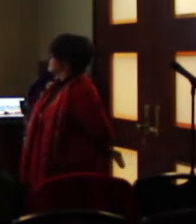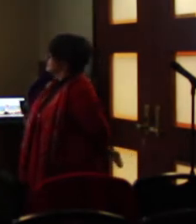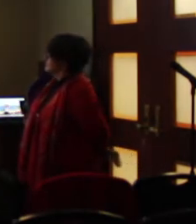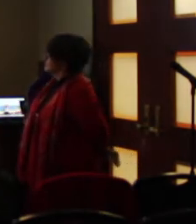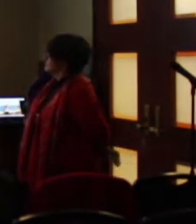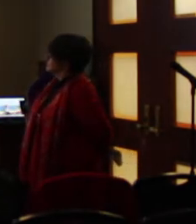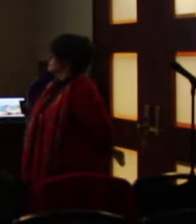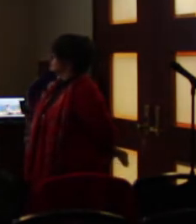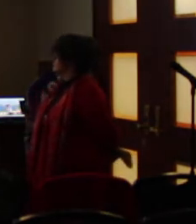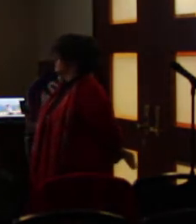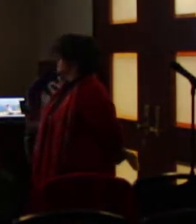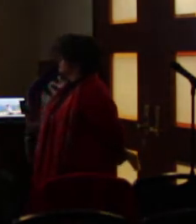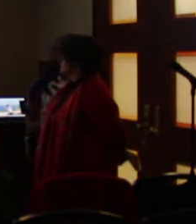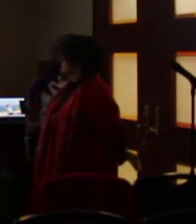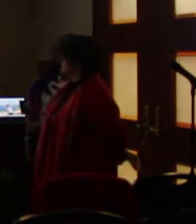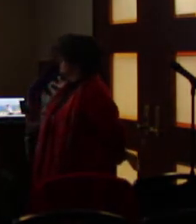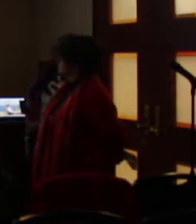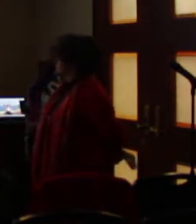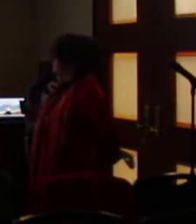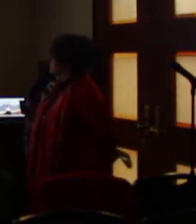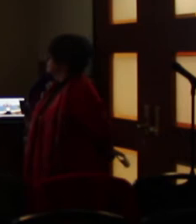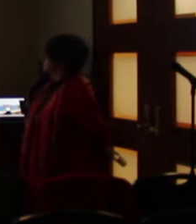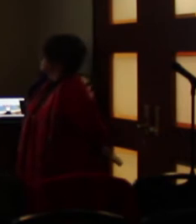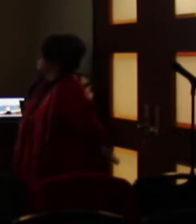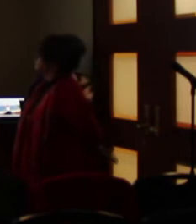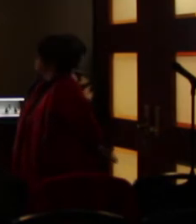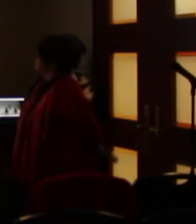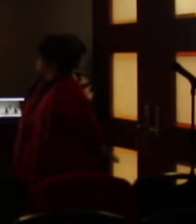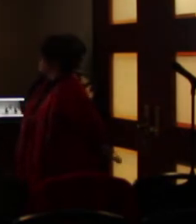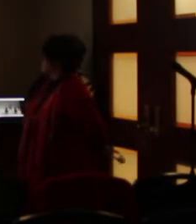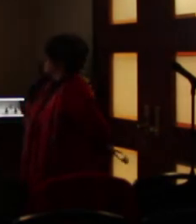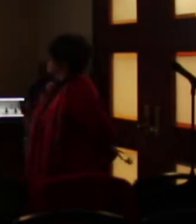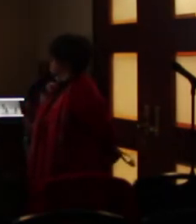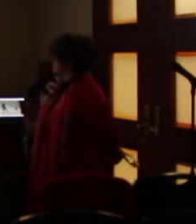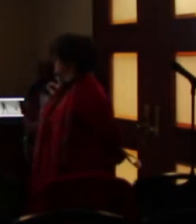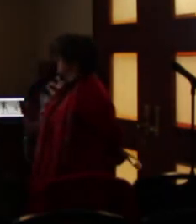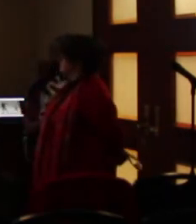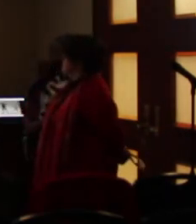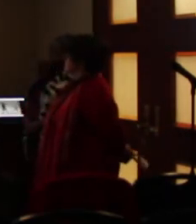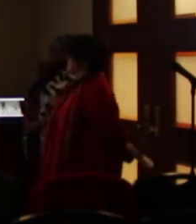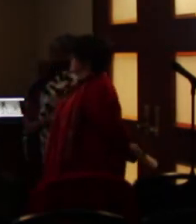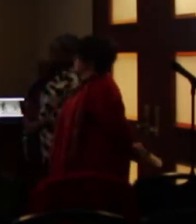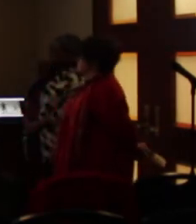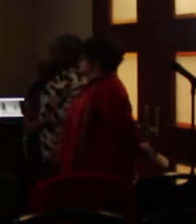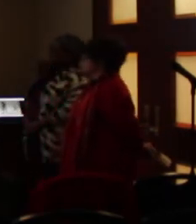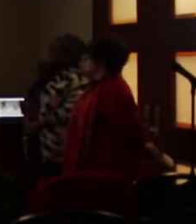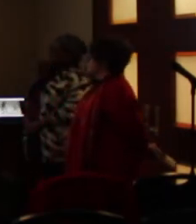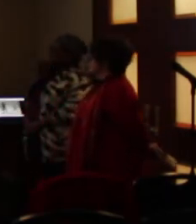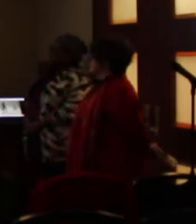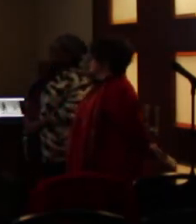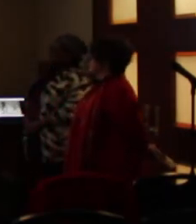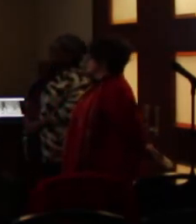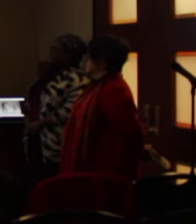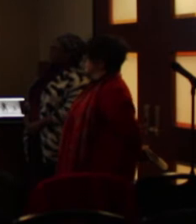oh, moro, moro yena. Pues tuve el honor de ser uno de